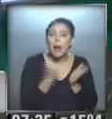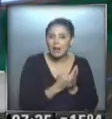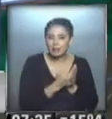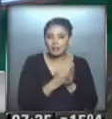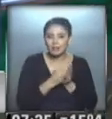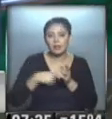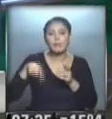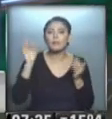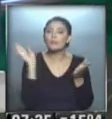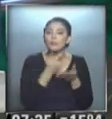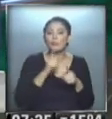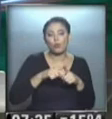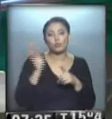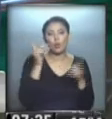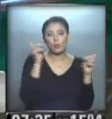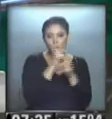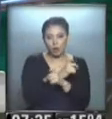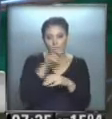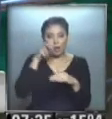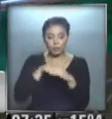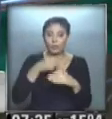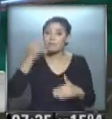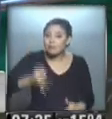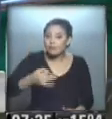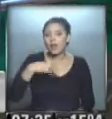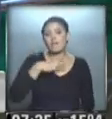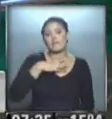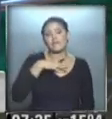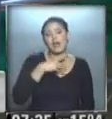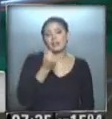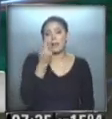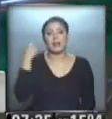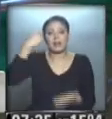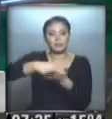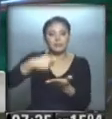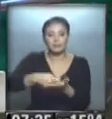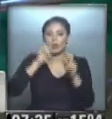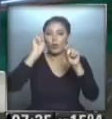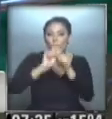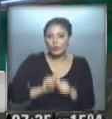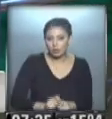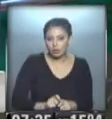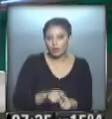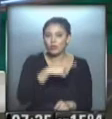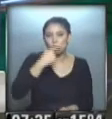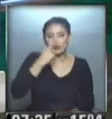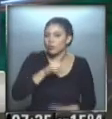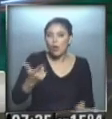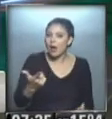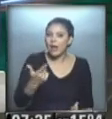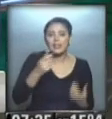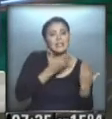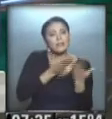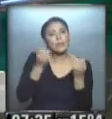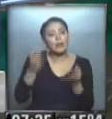problemas que hay en los subtes, que son en realidad por falta de inversión, mantenimiento e interés en ofrecer un servicio apropiado a los